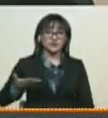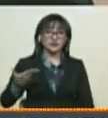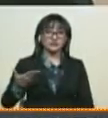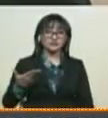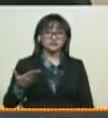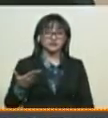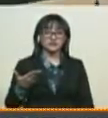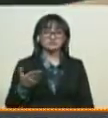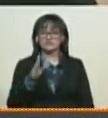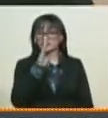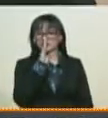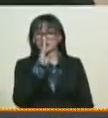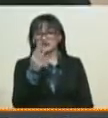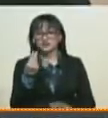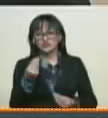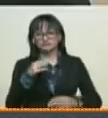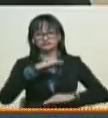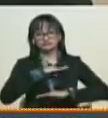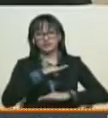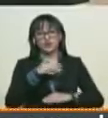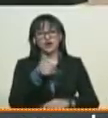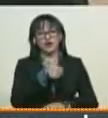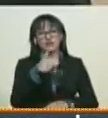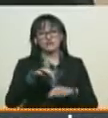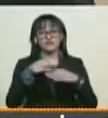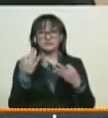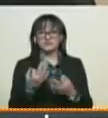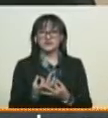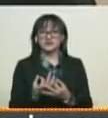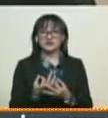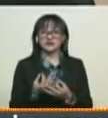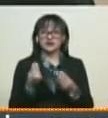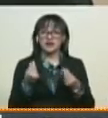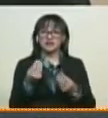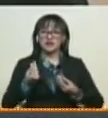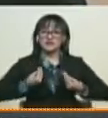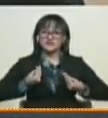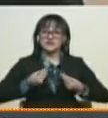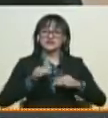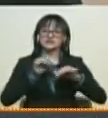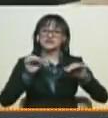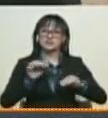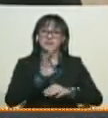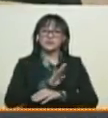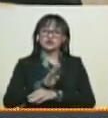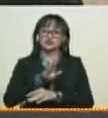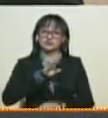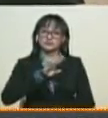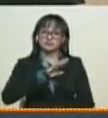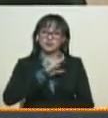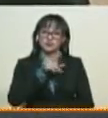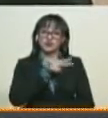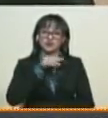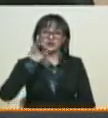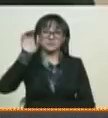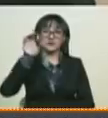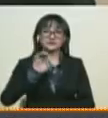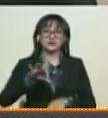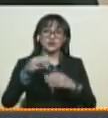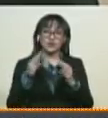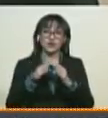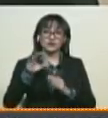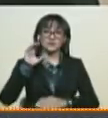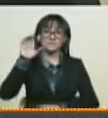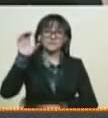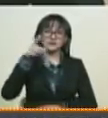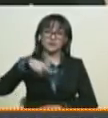impacta directamente en la calidad de vida de cada familia, como el sistema de protección del carnet de la patria. Hogares de la Patria,